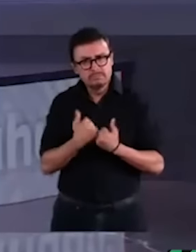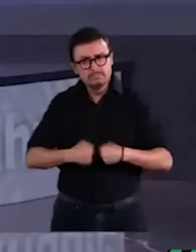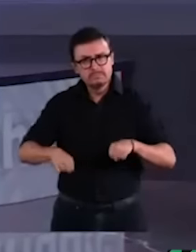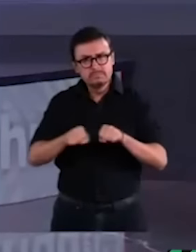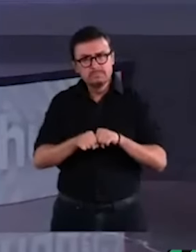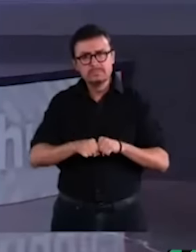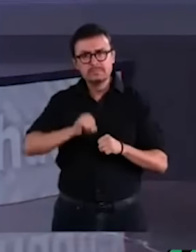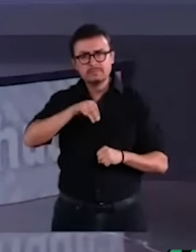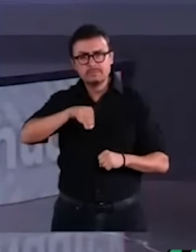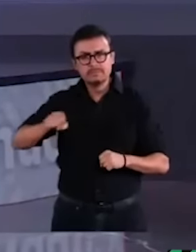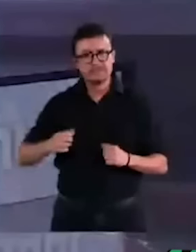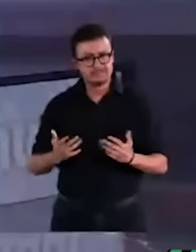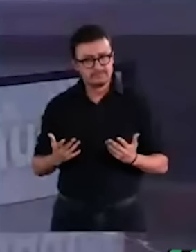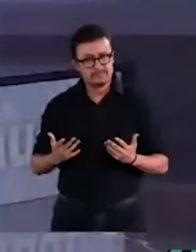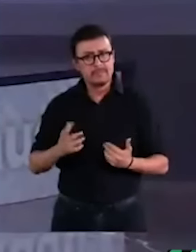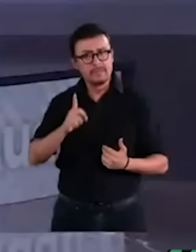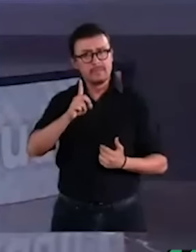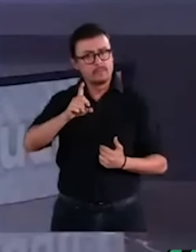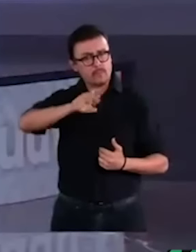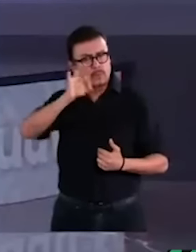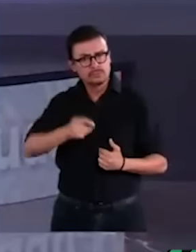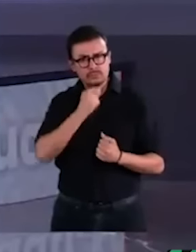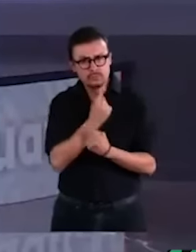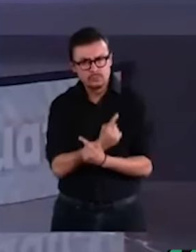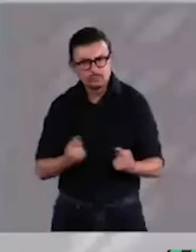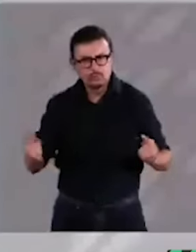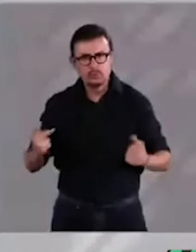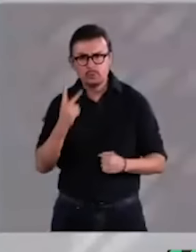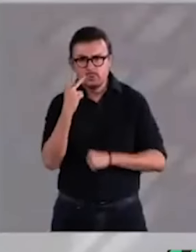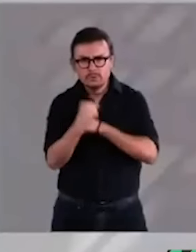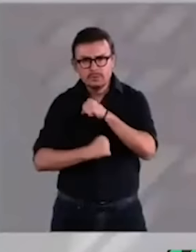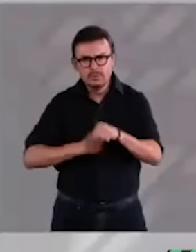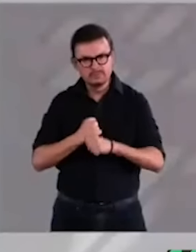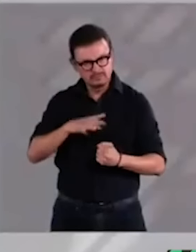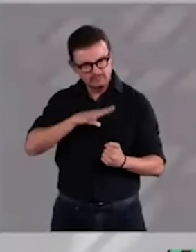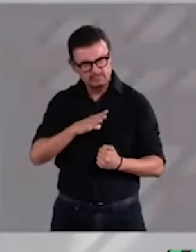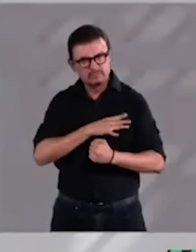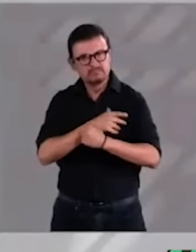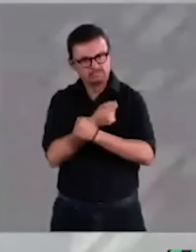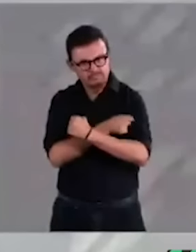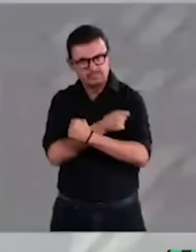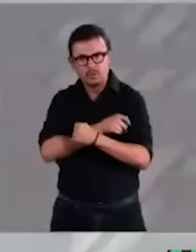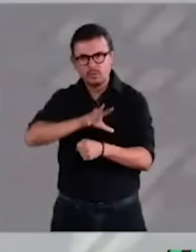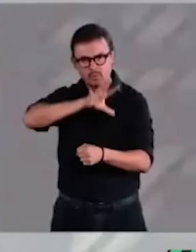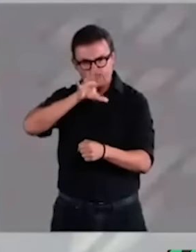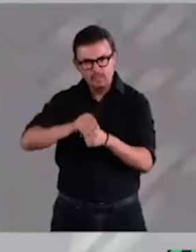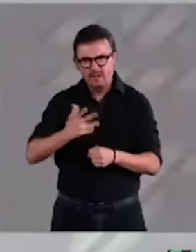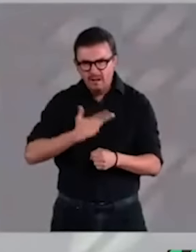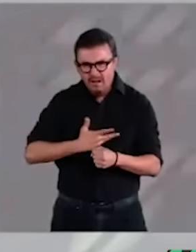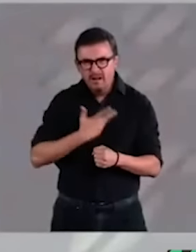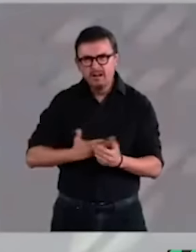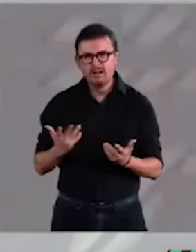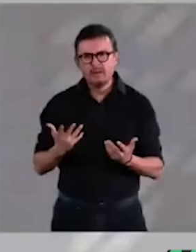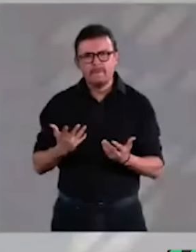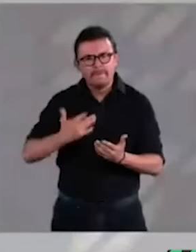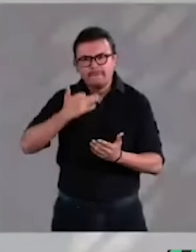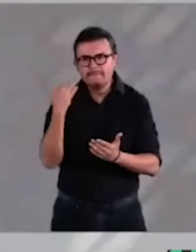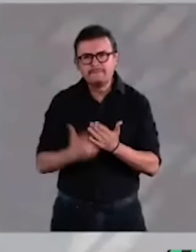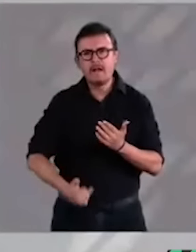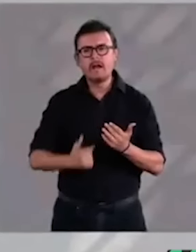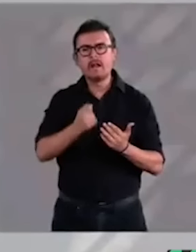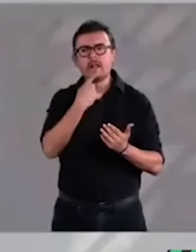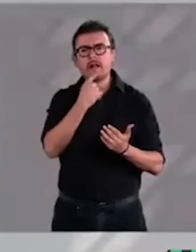Solo 3 de cada 10 niños menores de 2 años tienen las vacunas completas. Hay desabasto de medicamentos, esa es